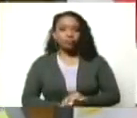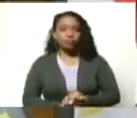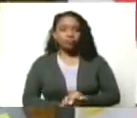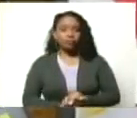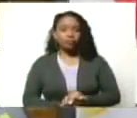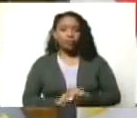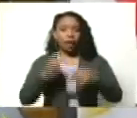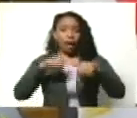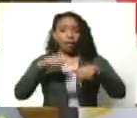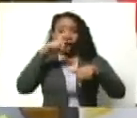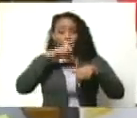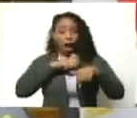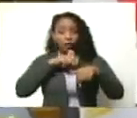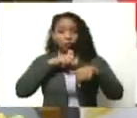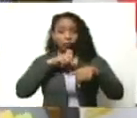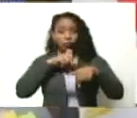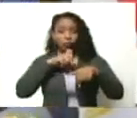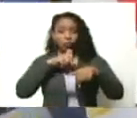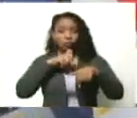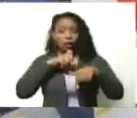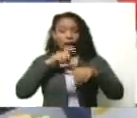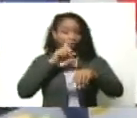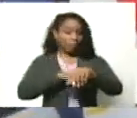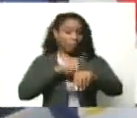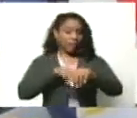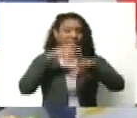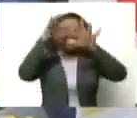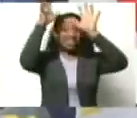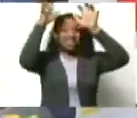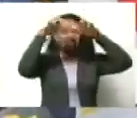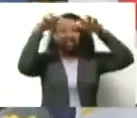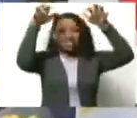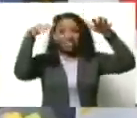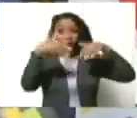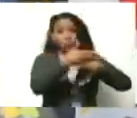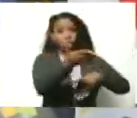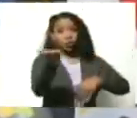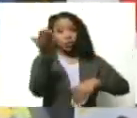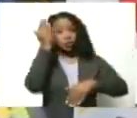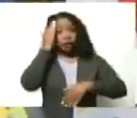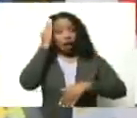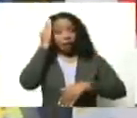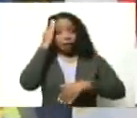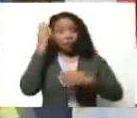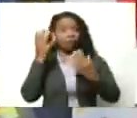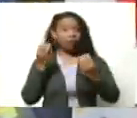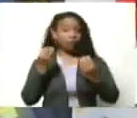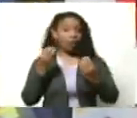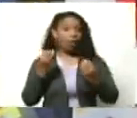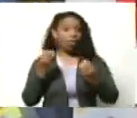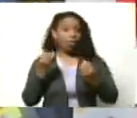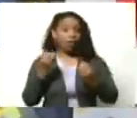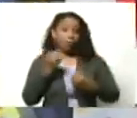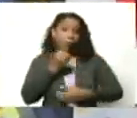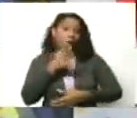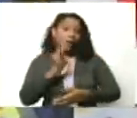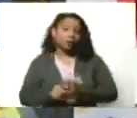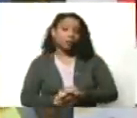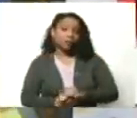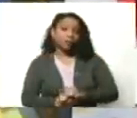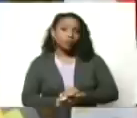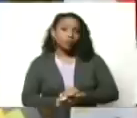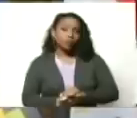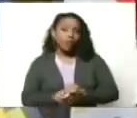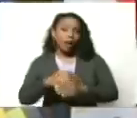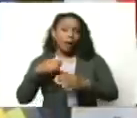Particularmente este año, la temporada de lluvias, ustedes lo saben muy bien, bueno, ha